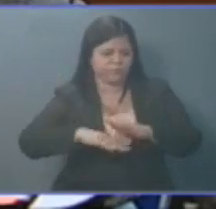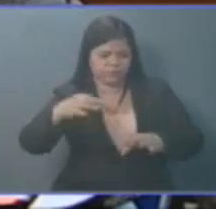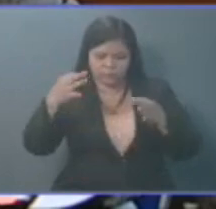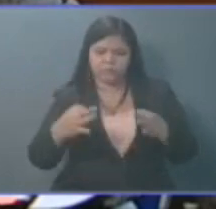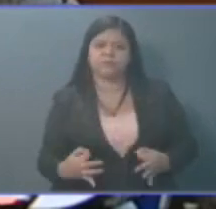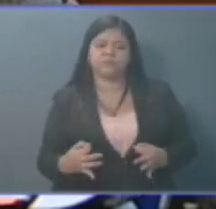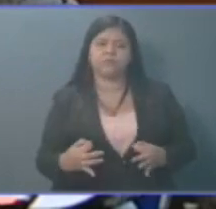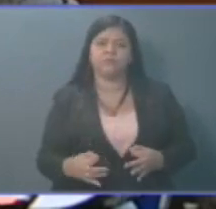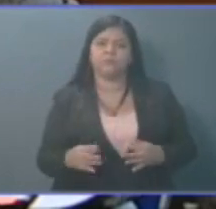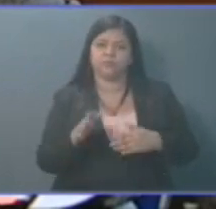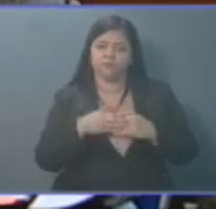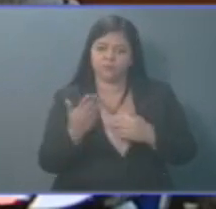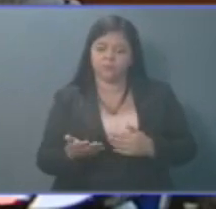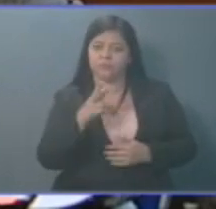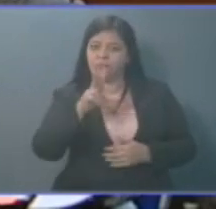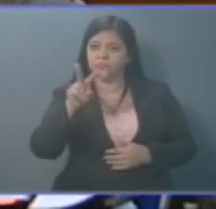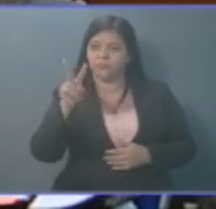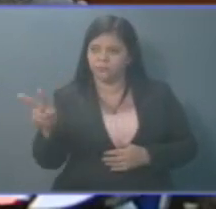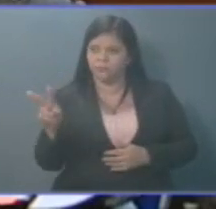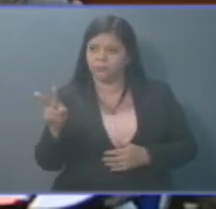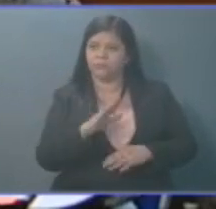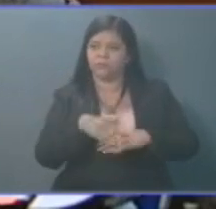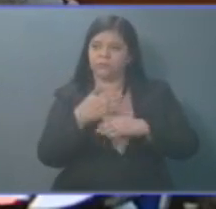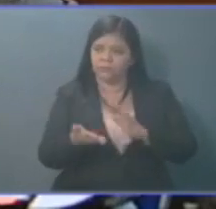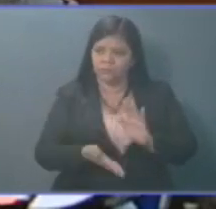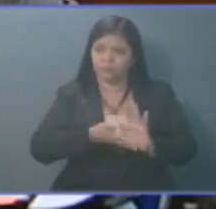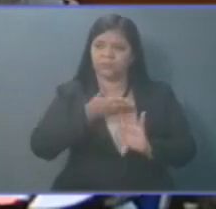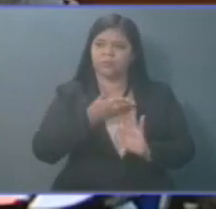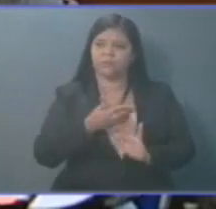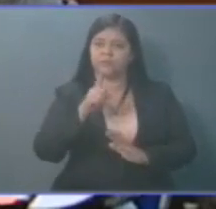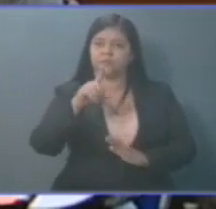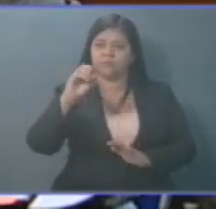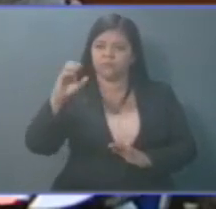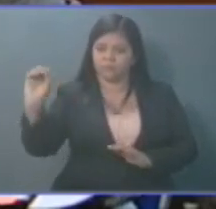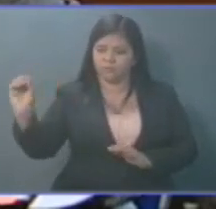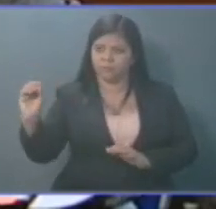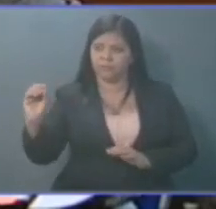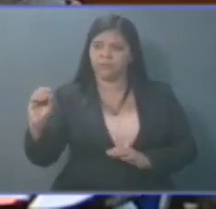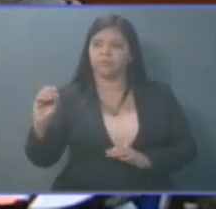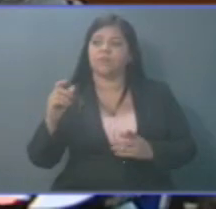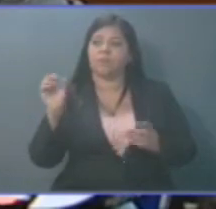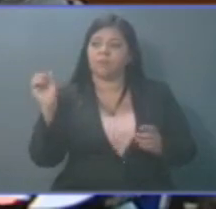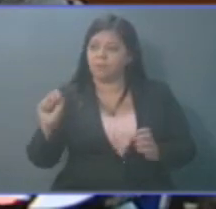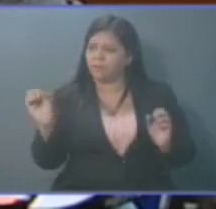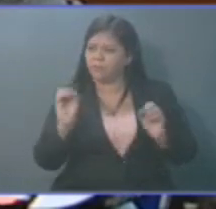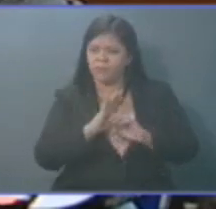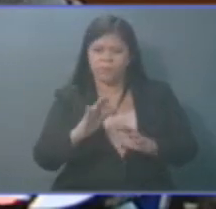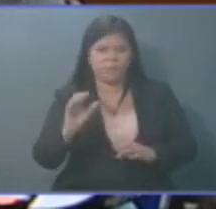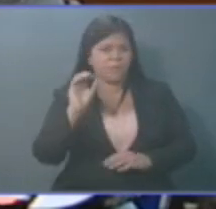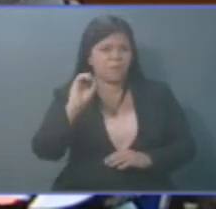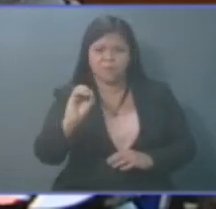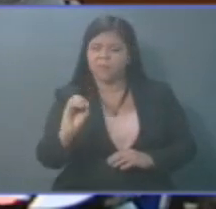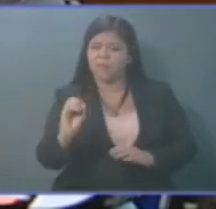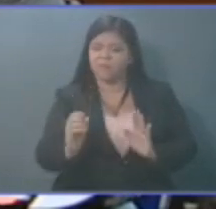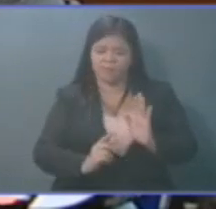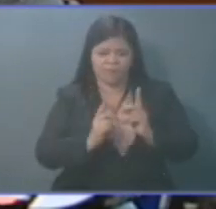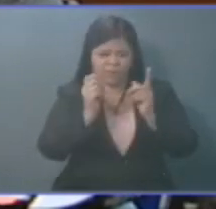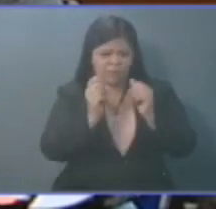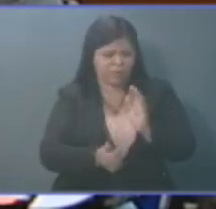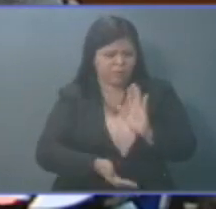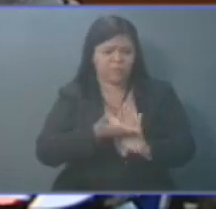Lo bajaron a 32, subieron a 100 la pensión, sin subirle un 5 más al